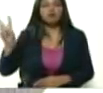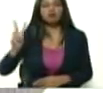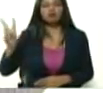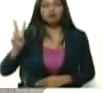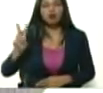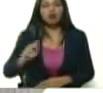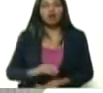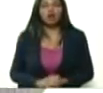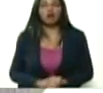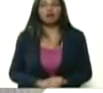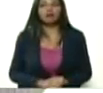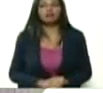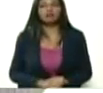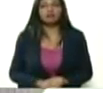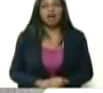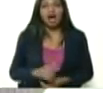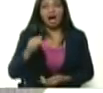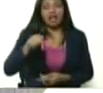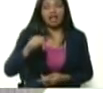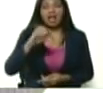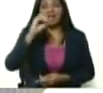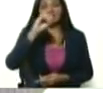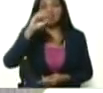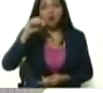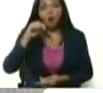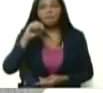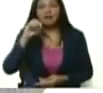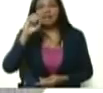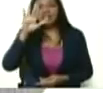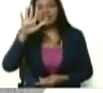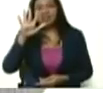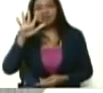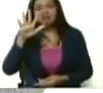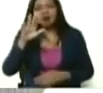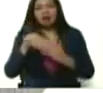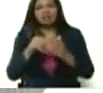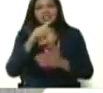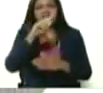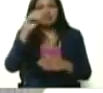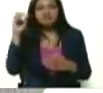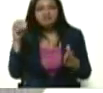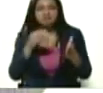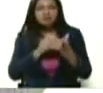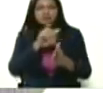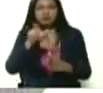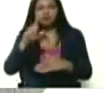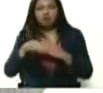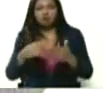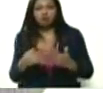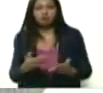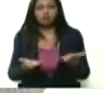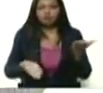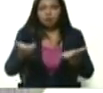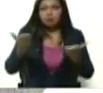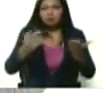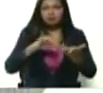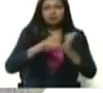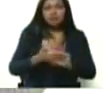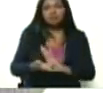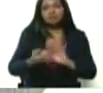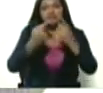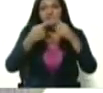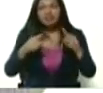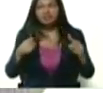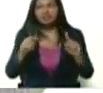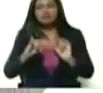el 0,5 de casos por 100.000 habitantes. Vemos, comparamos, que la diferencia es